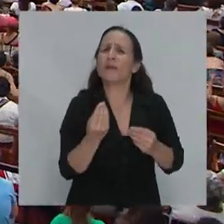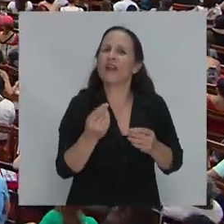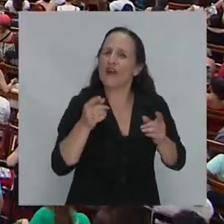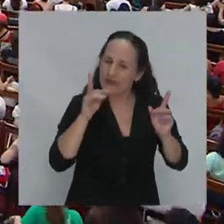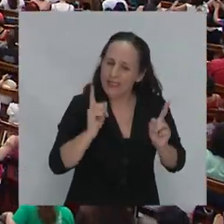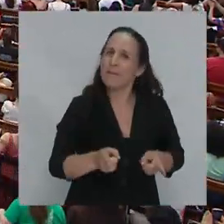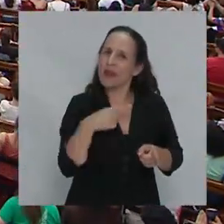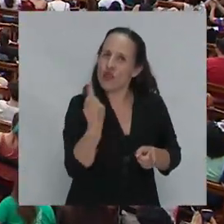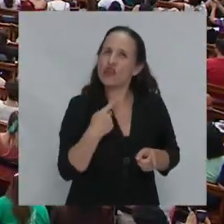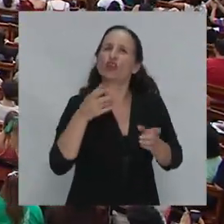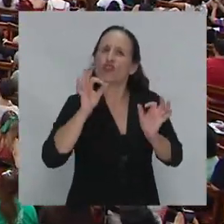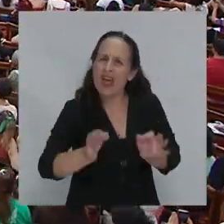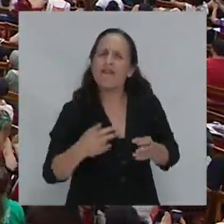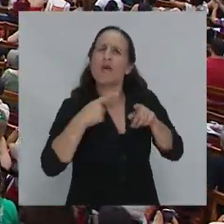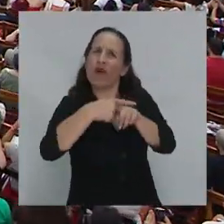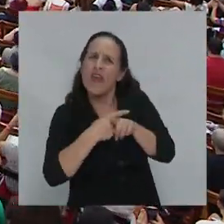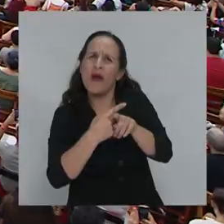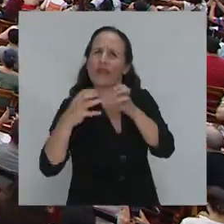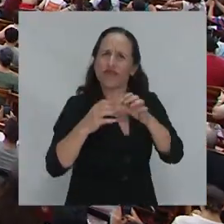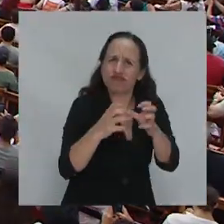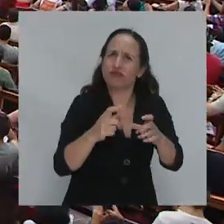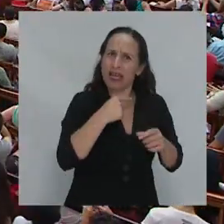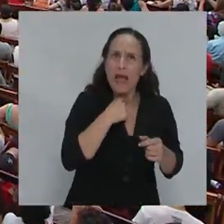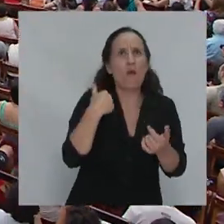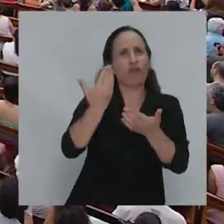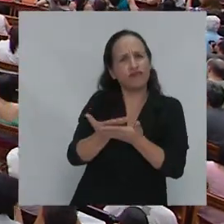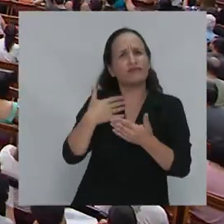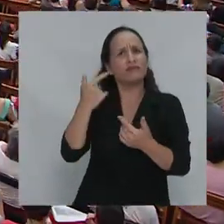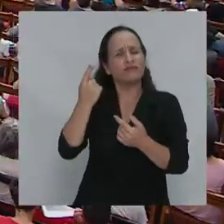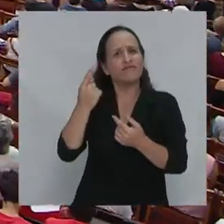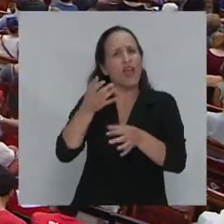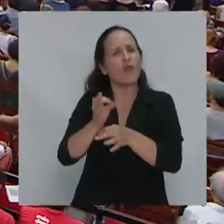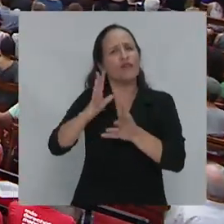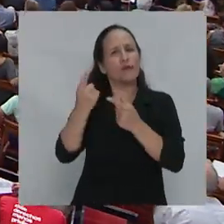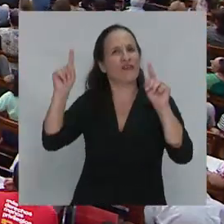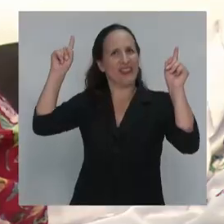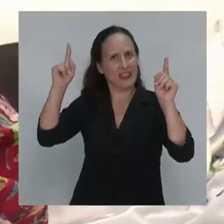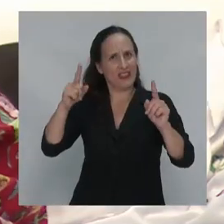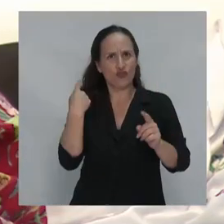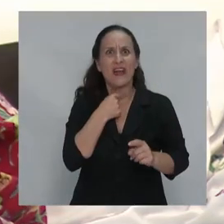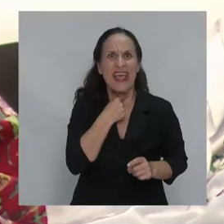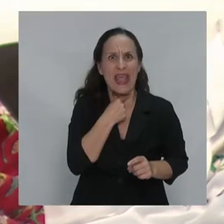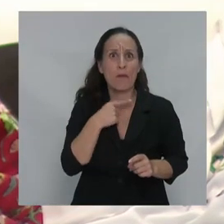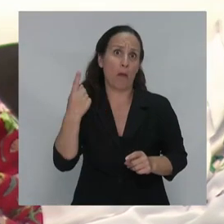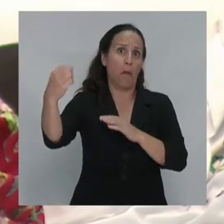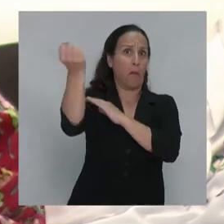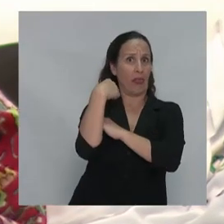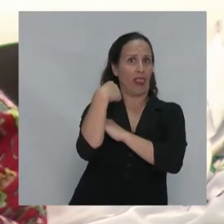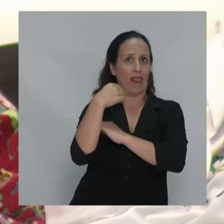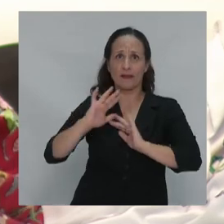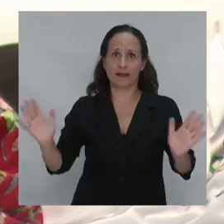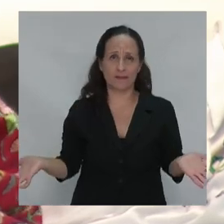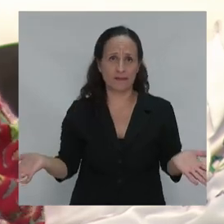las herramientas, los debates y los espacios para proponernos una educación distinta. Tenemos esa voluntad, solo que no se la escucha. Y eso es un